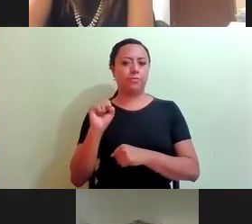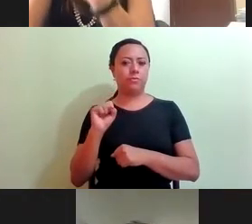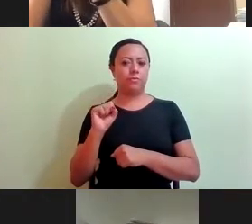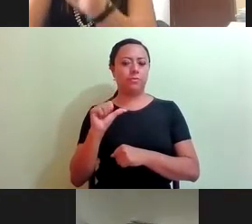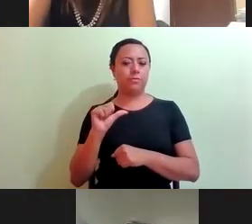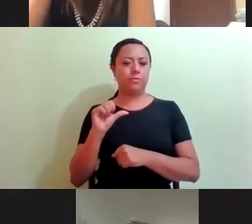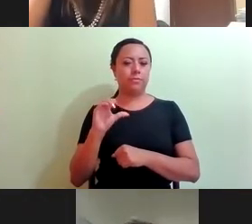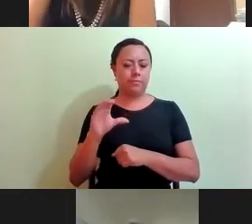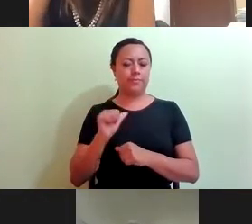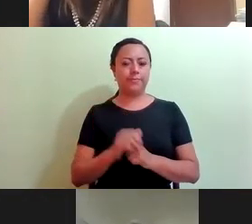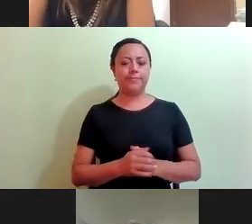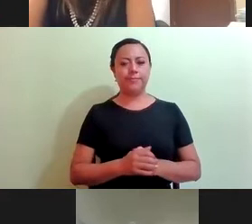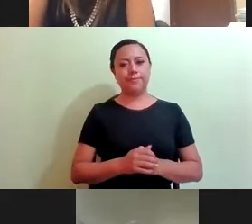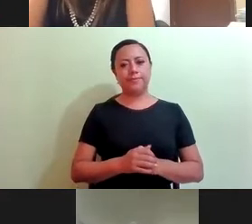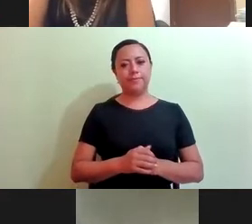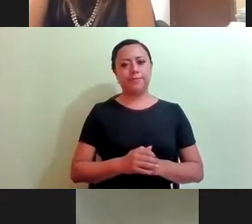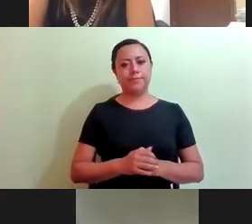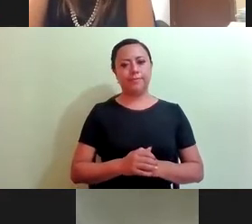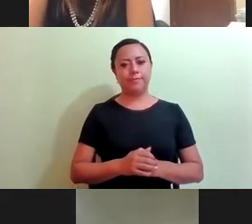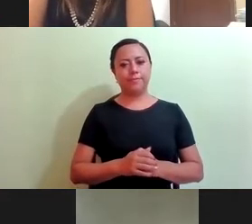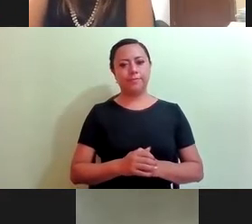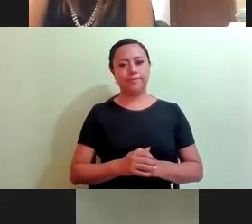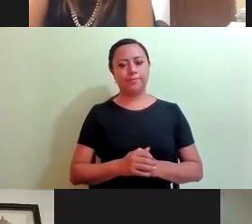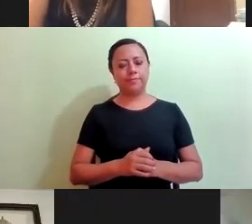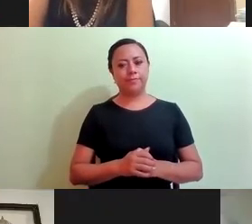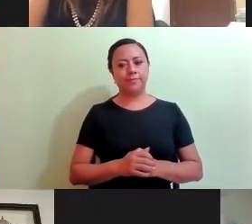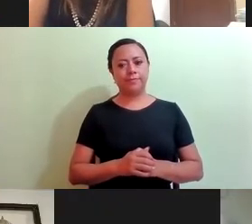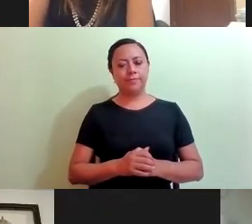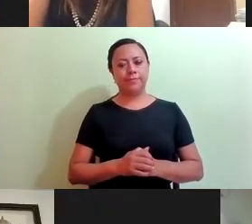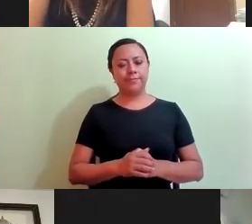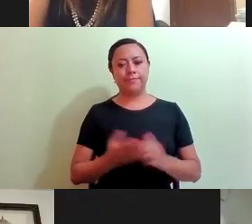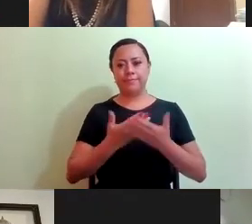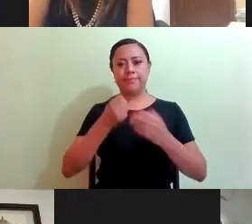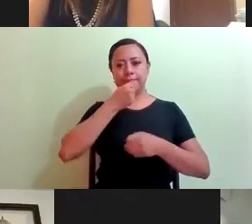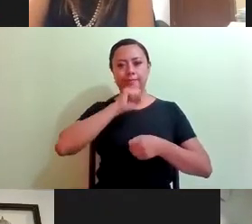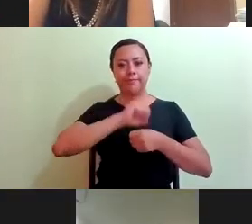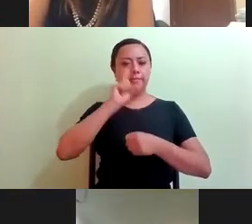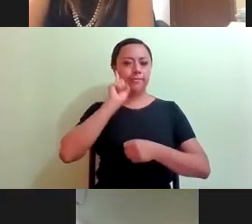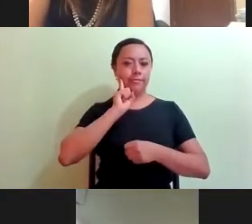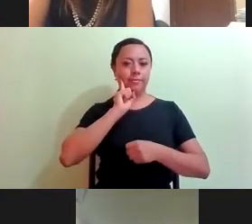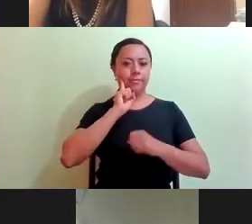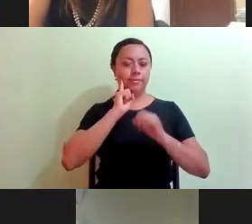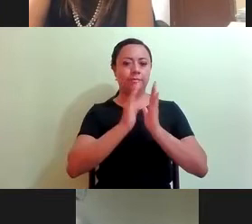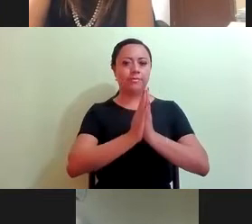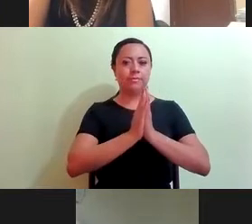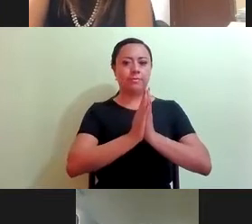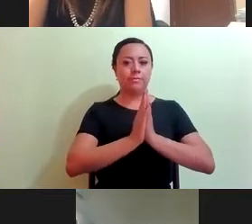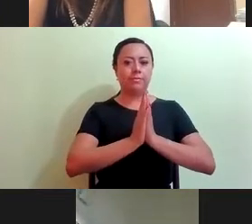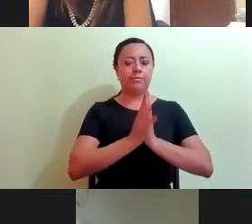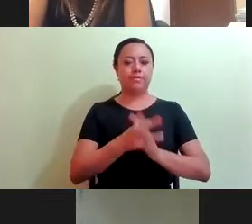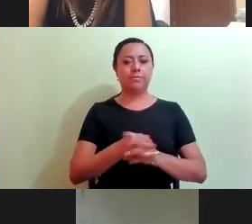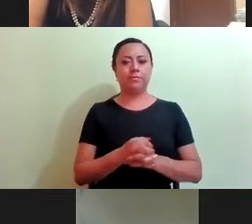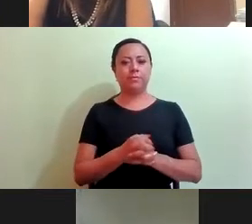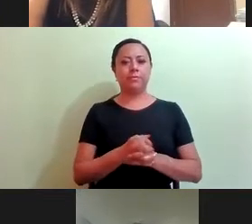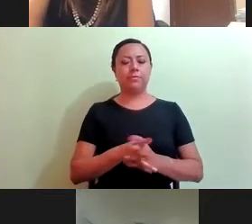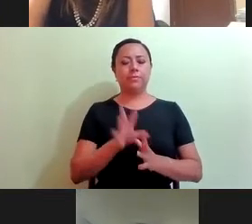Gracias, diputado, saludos. Bien, entonces, secretaria, en tal virtud, por favor, someter la